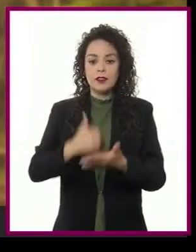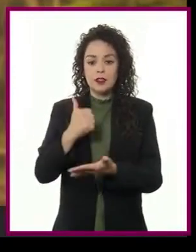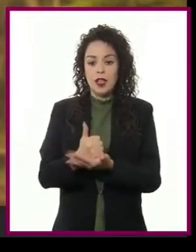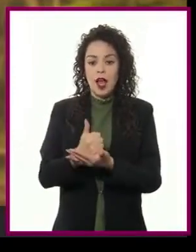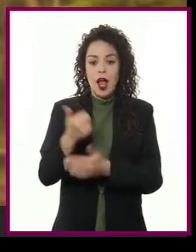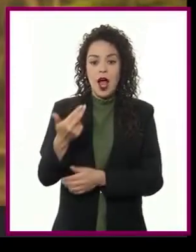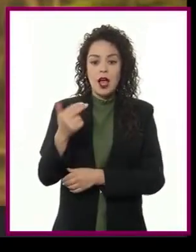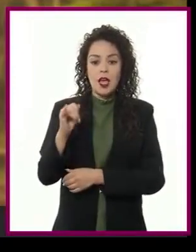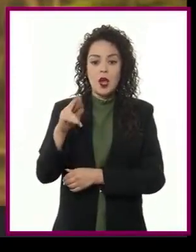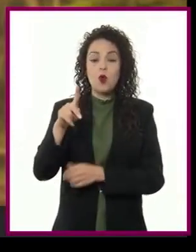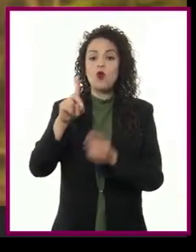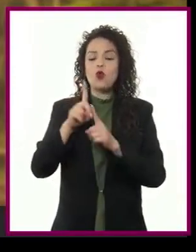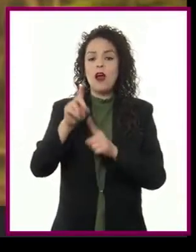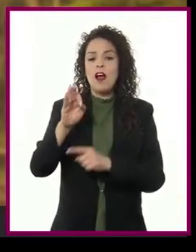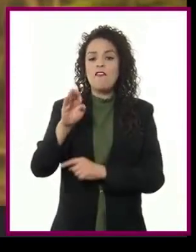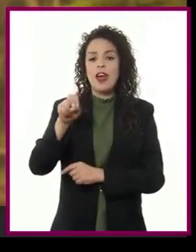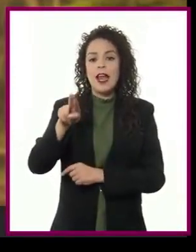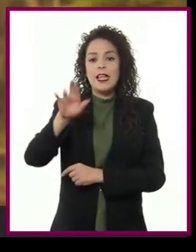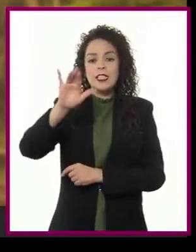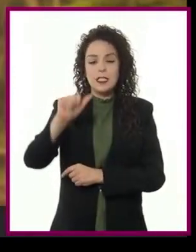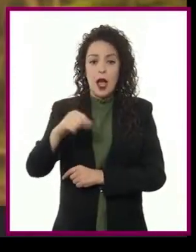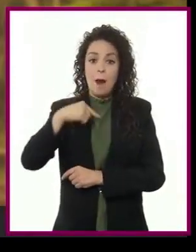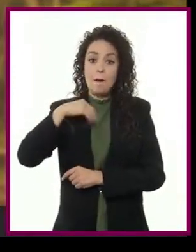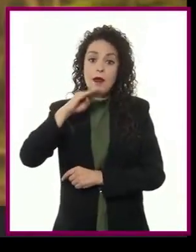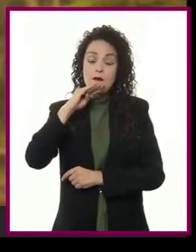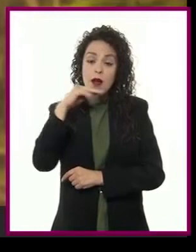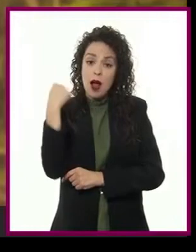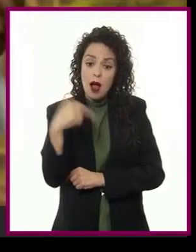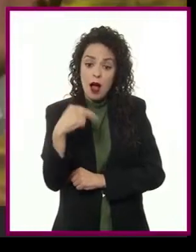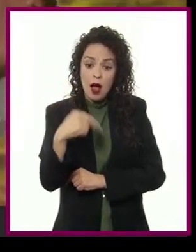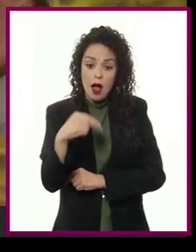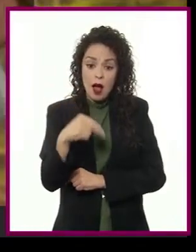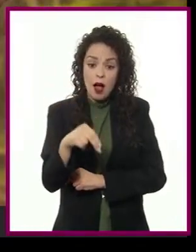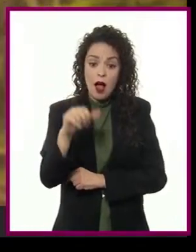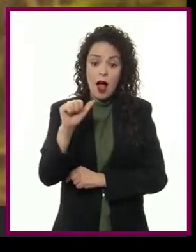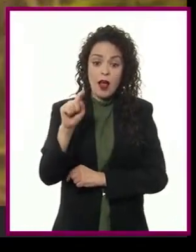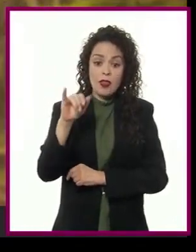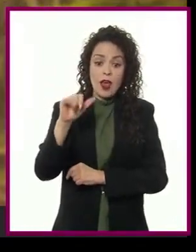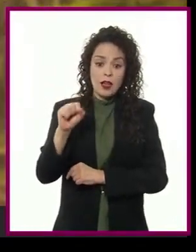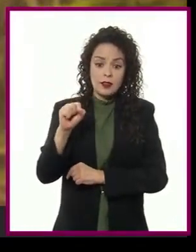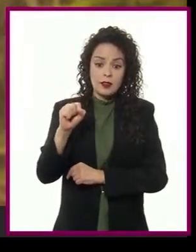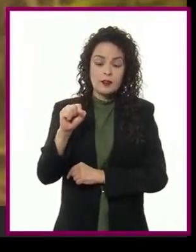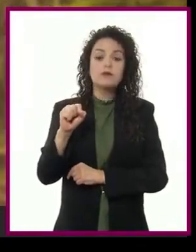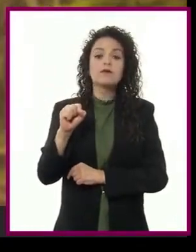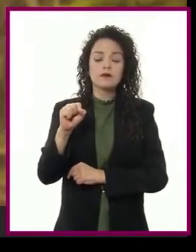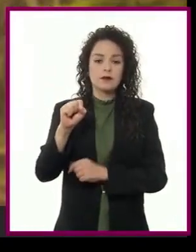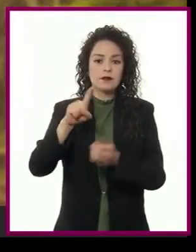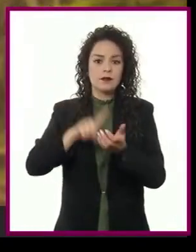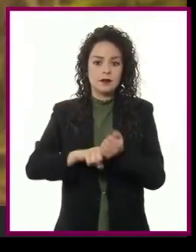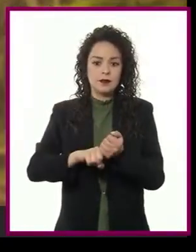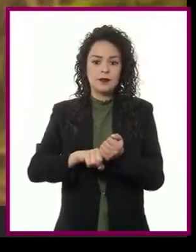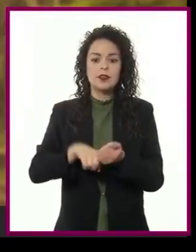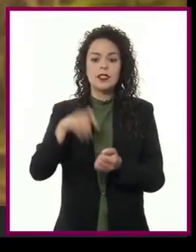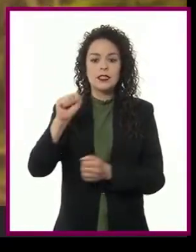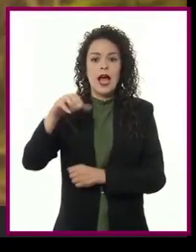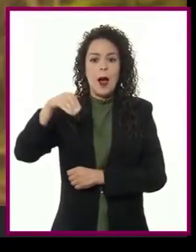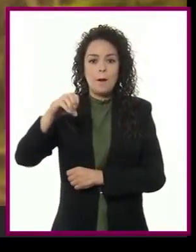en Fenicia, y mi madre llevó por nombre Fatias, una lugareña de Samos.